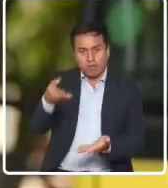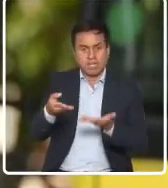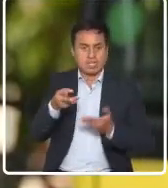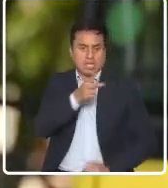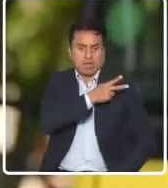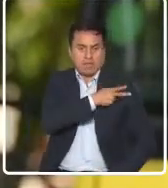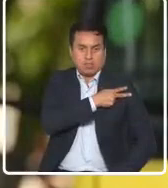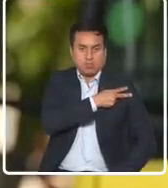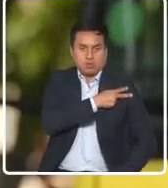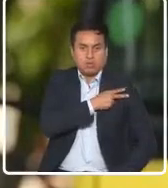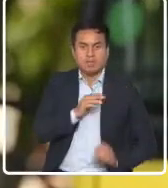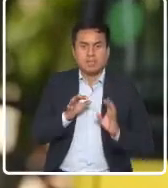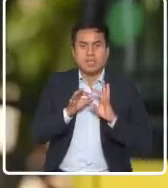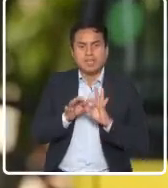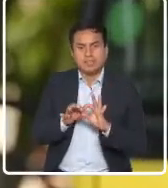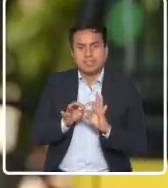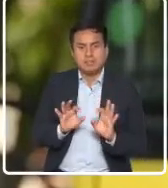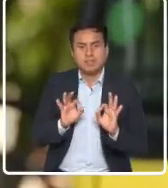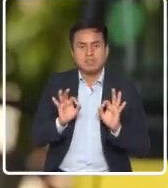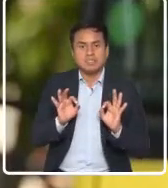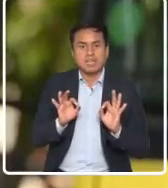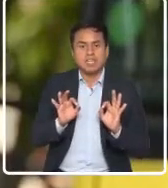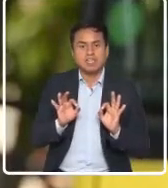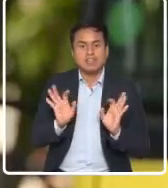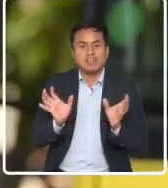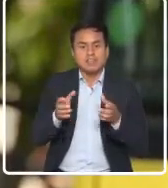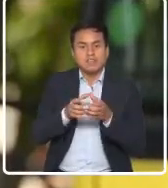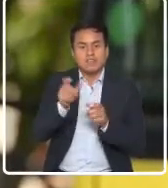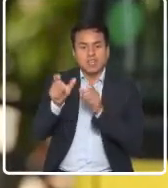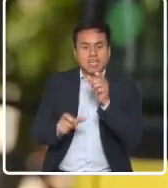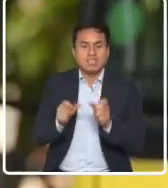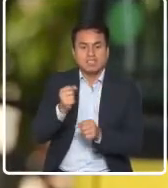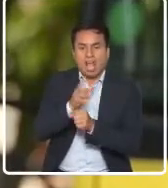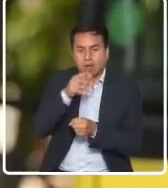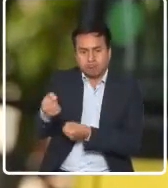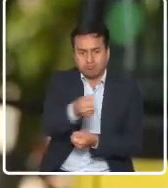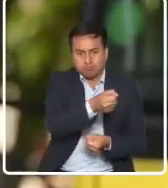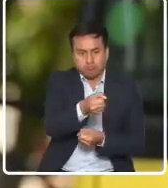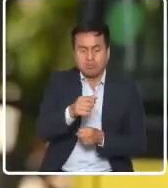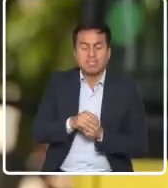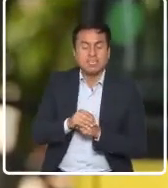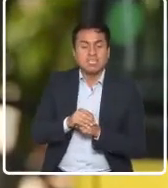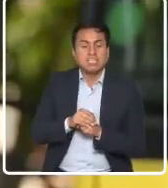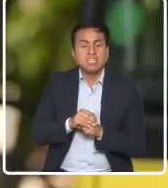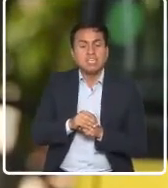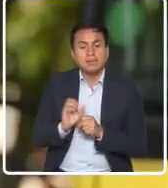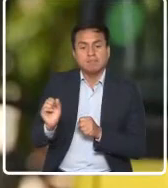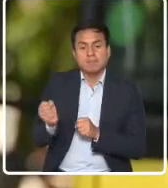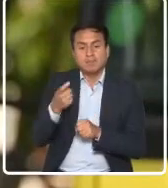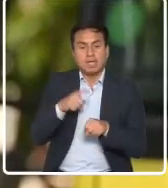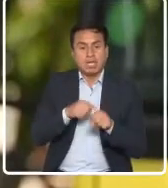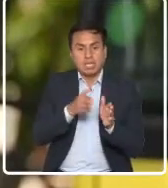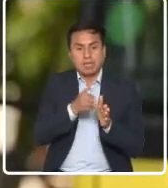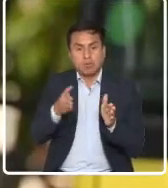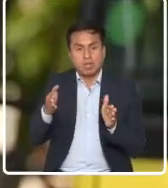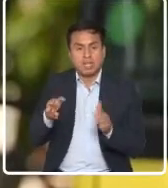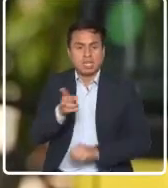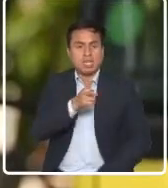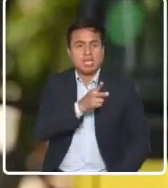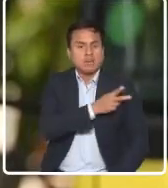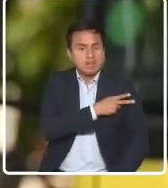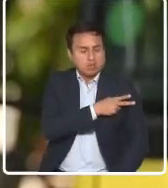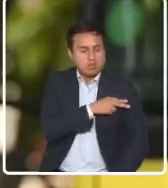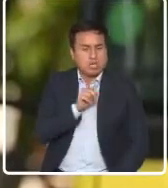dado mi jefatura, en especial a mis brigadistas, que a pesar de ser primera temporada como